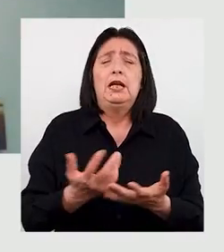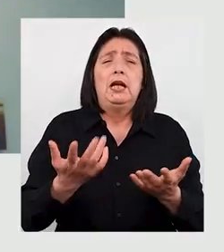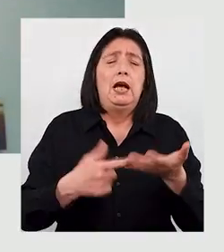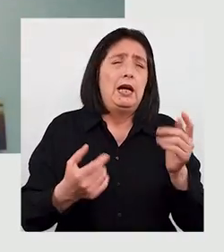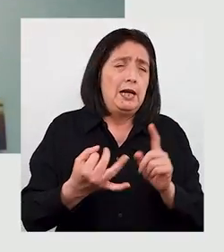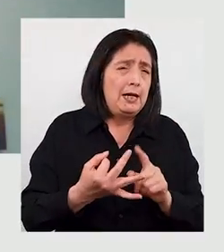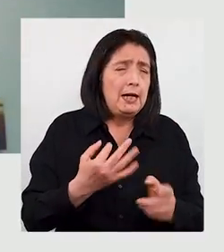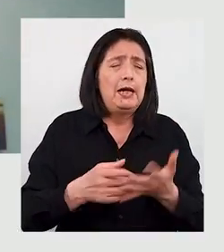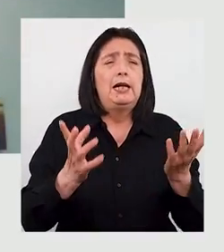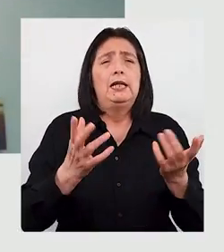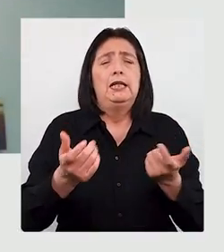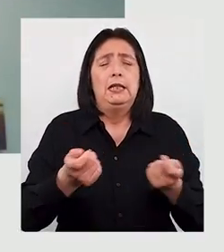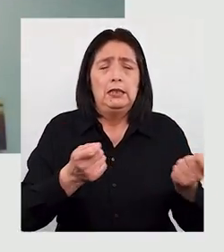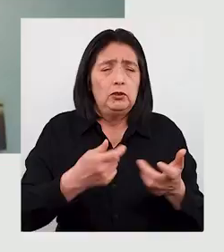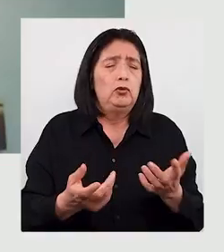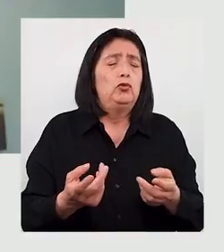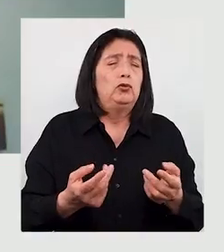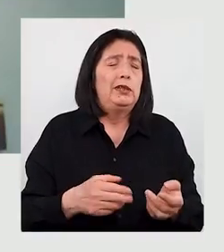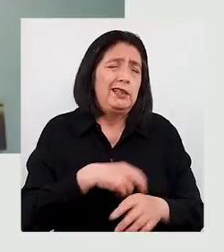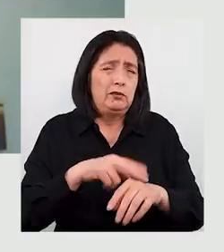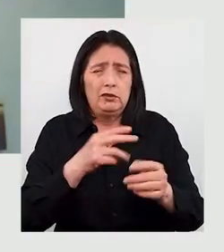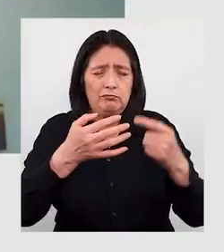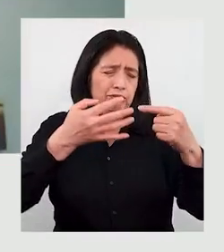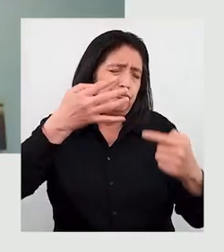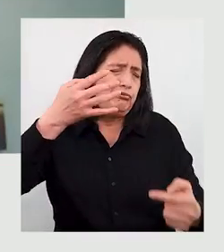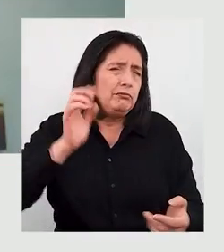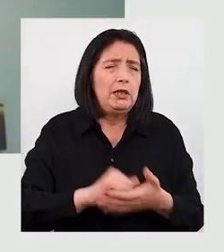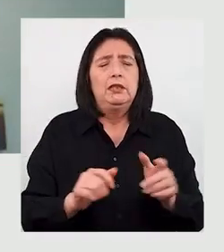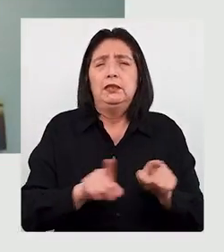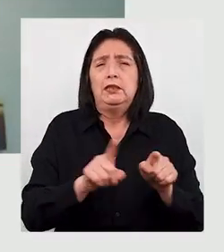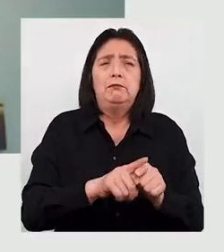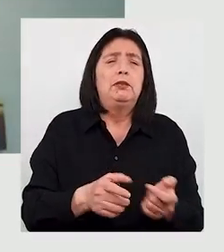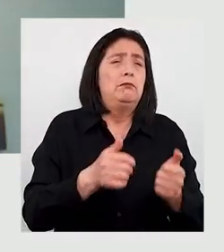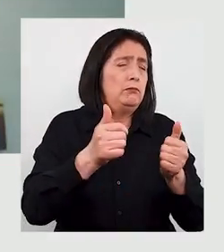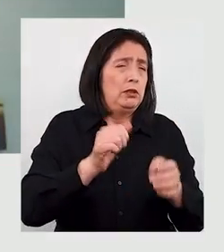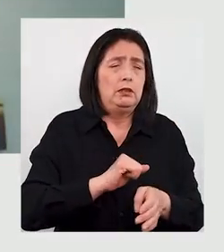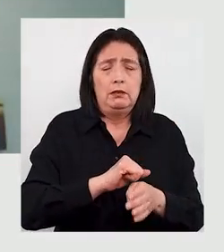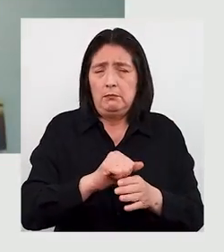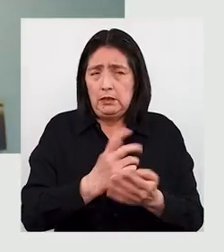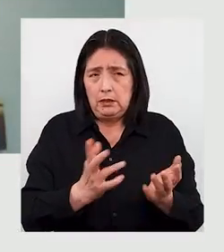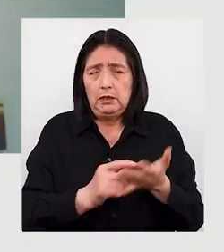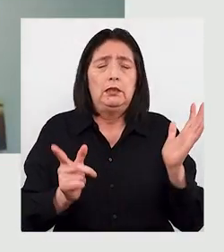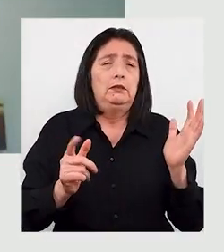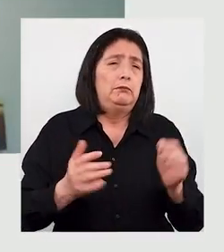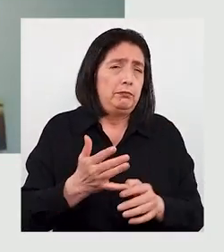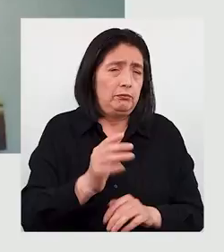la gestión orgánica, en fin, también a buenas prácticas de acuicultura.